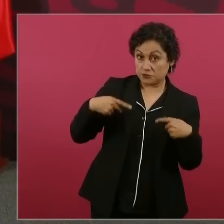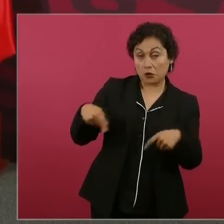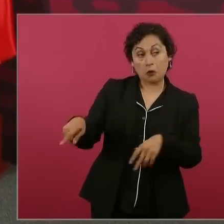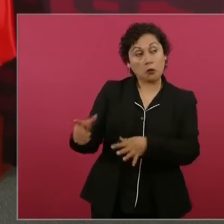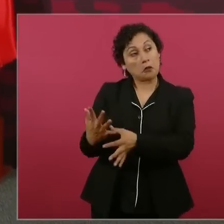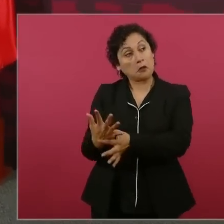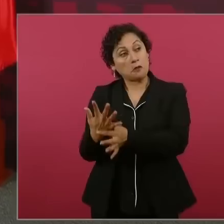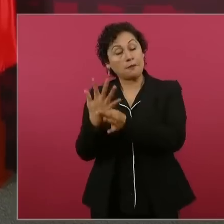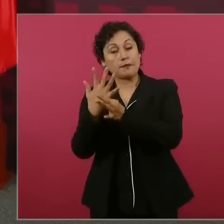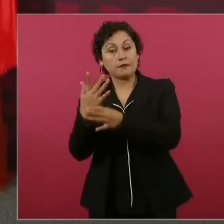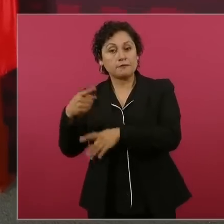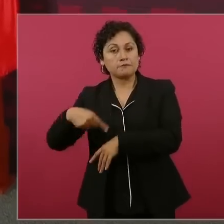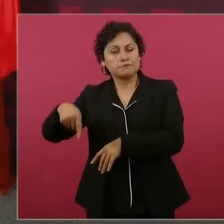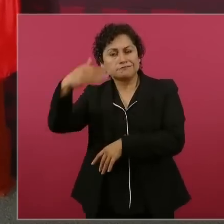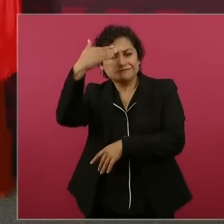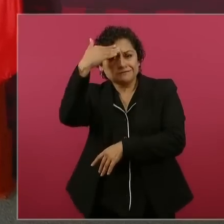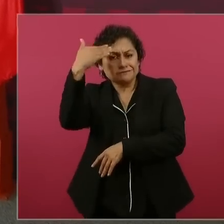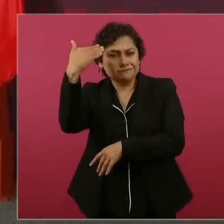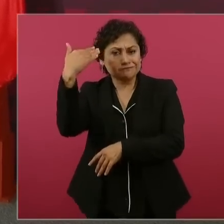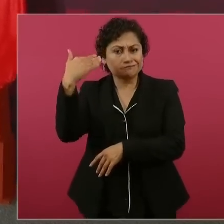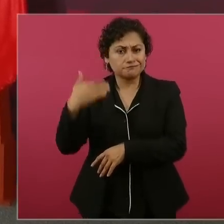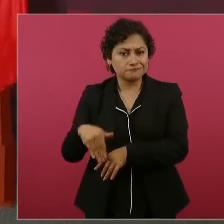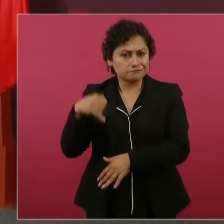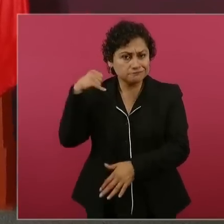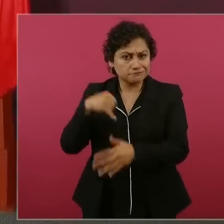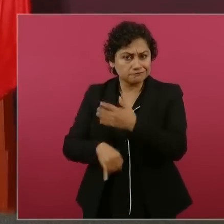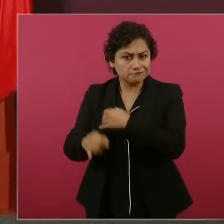sabiondos de Televisa,